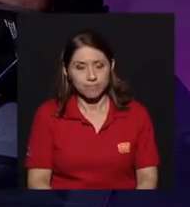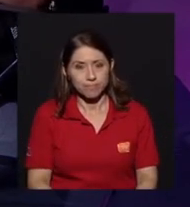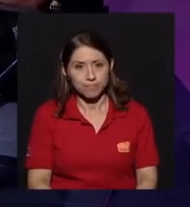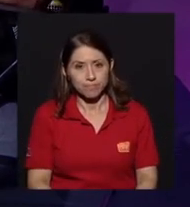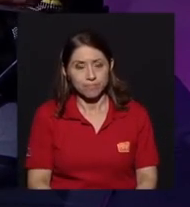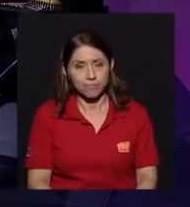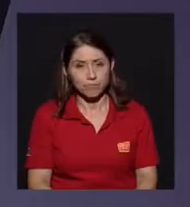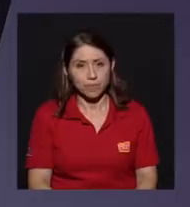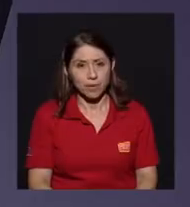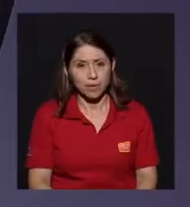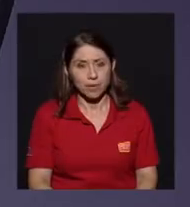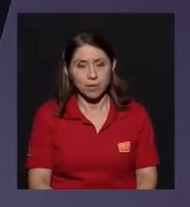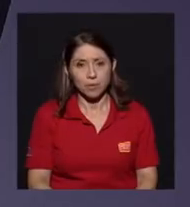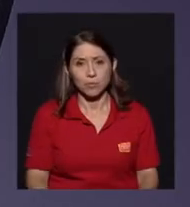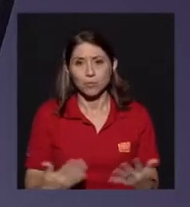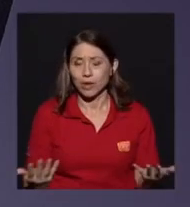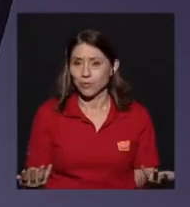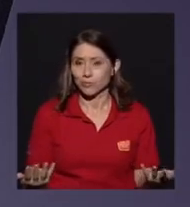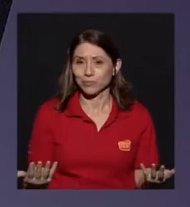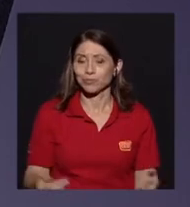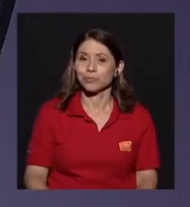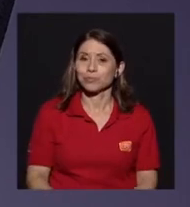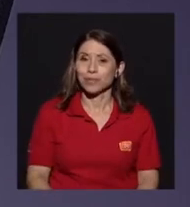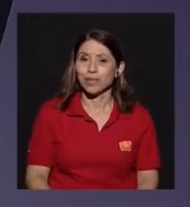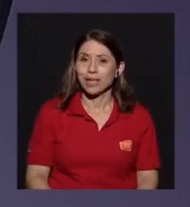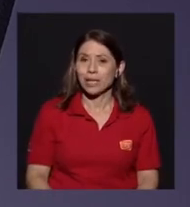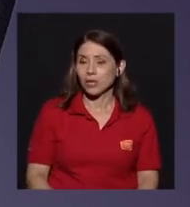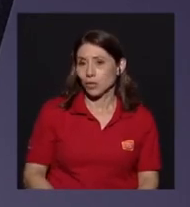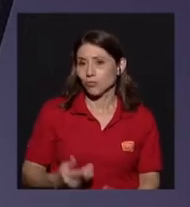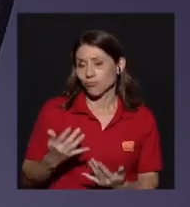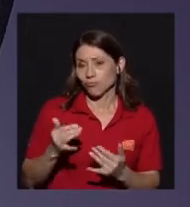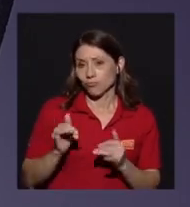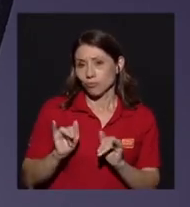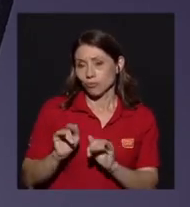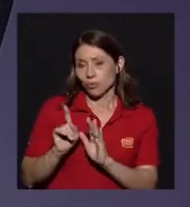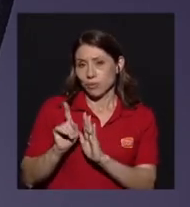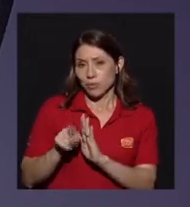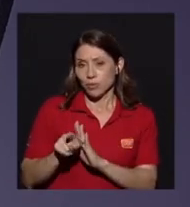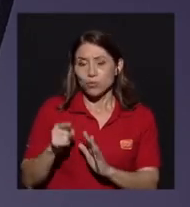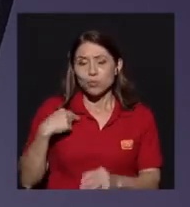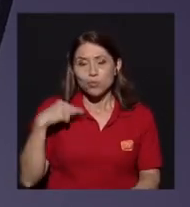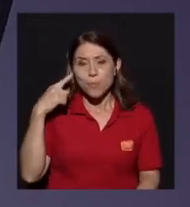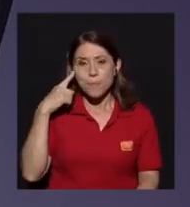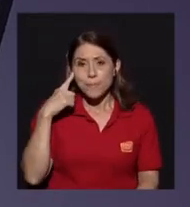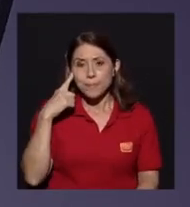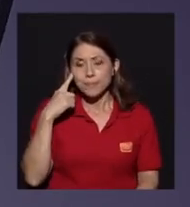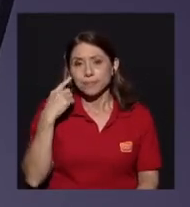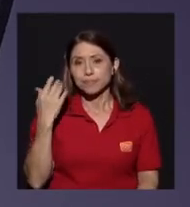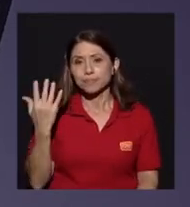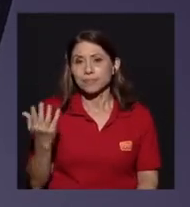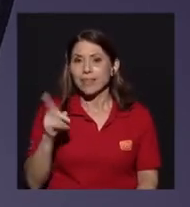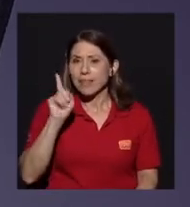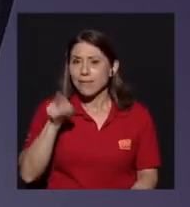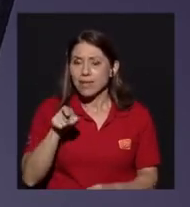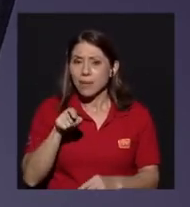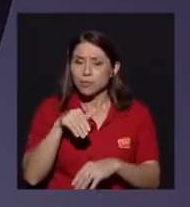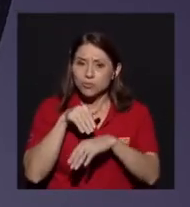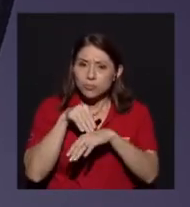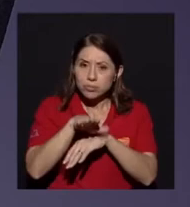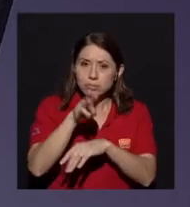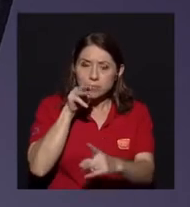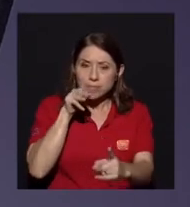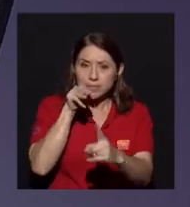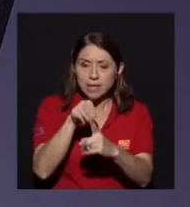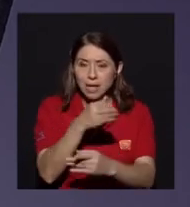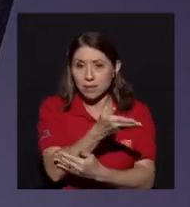bueno rodrigo nos queda un minuto que pienso que deberíamos de enviar un mensaje a nuestro público